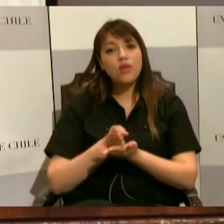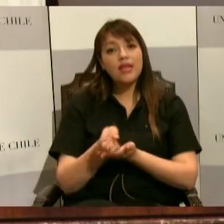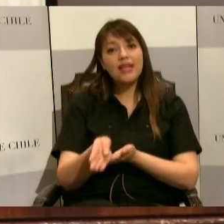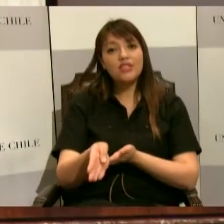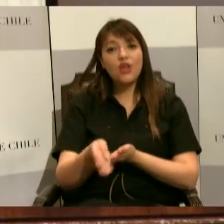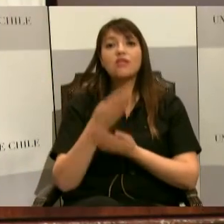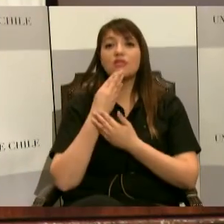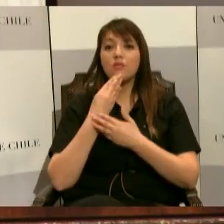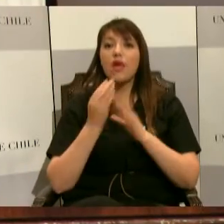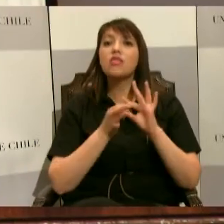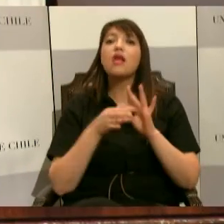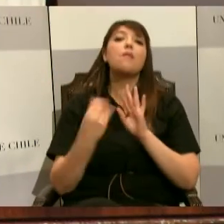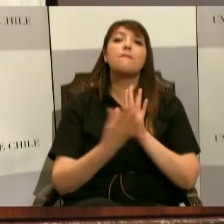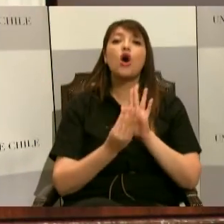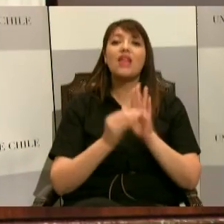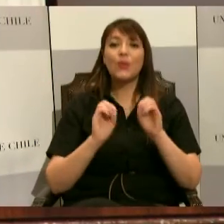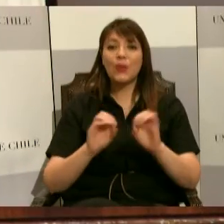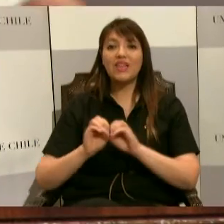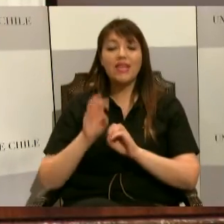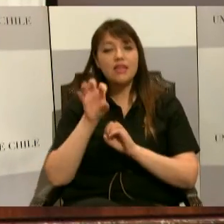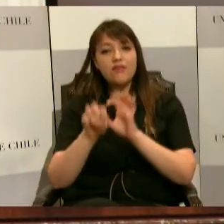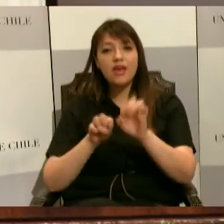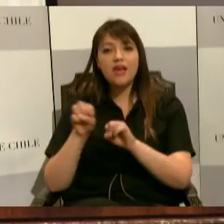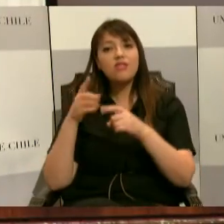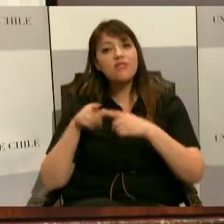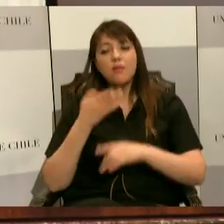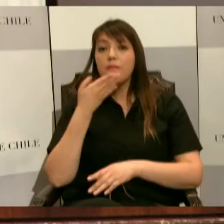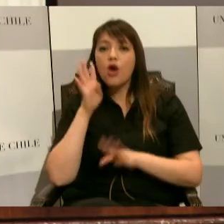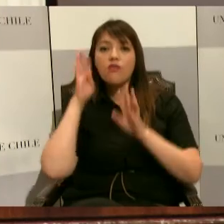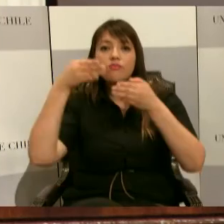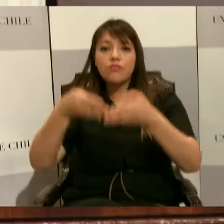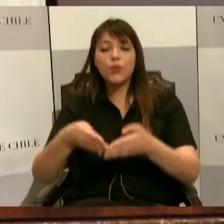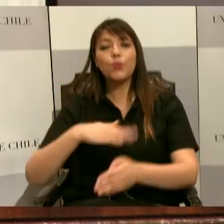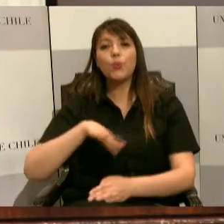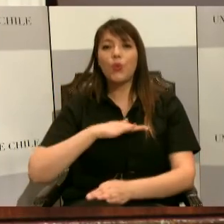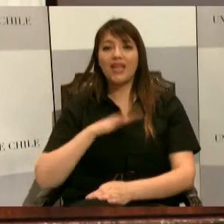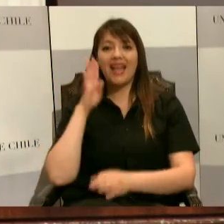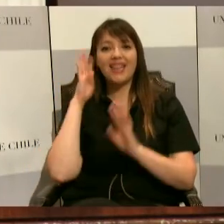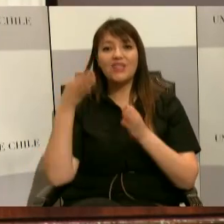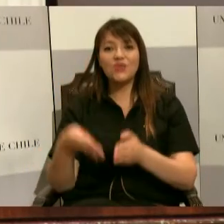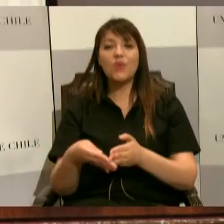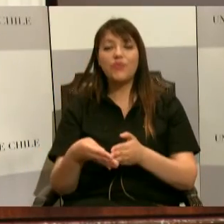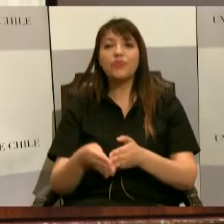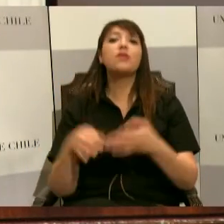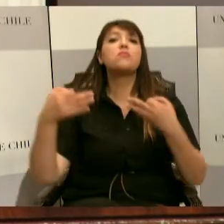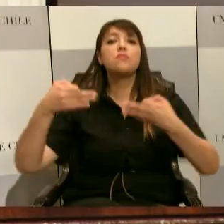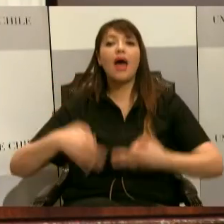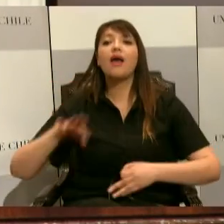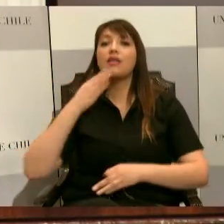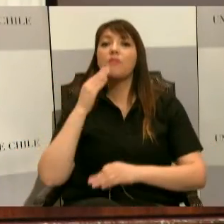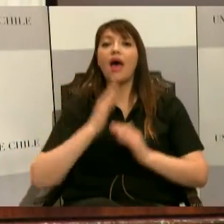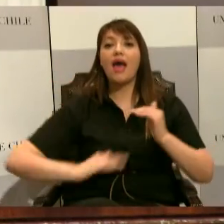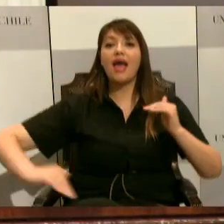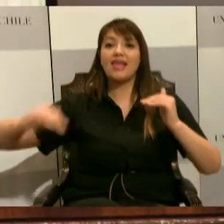de actualización del modelo educativo, identificando los principales focos que merecen nuestra atención. La pertinencia educativa, la equidad y